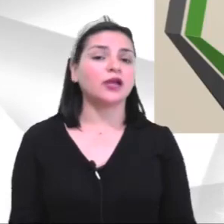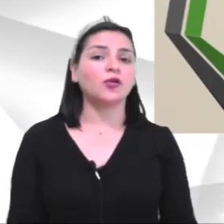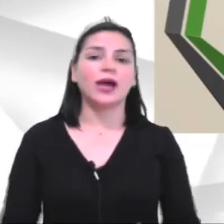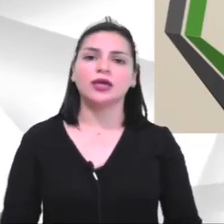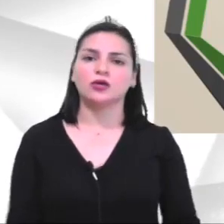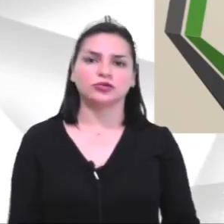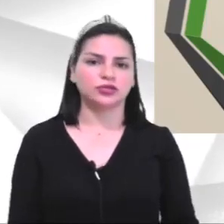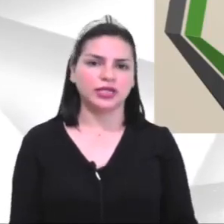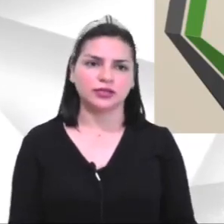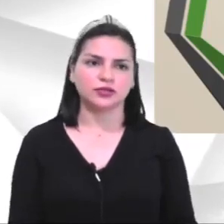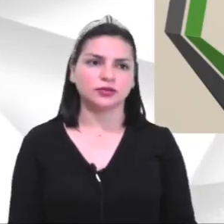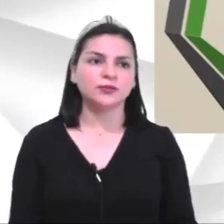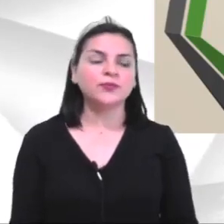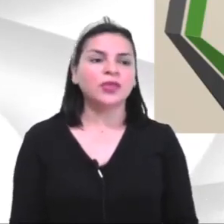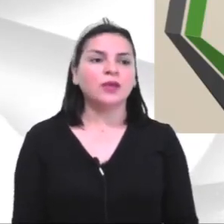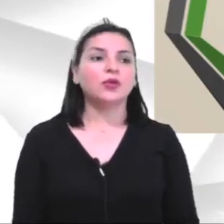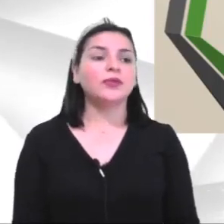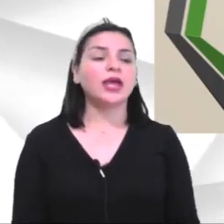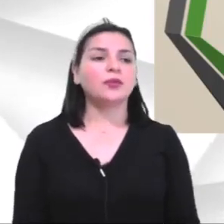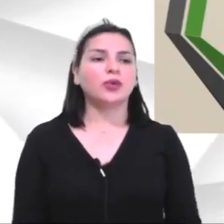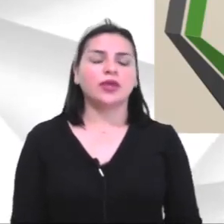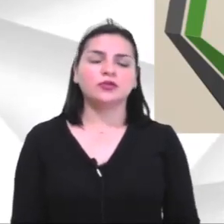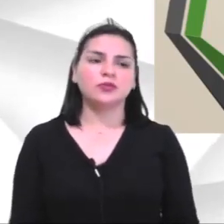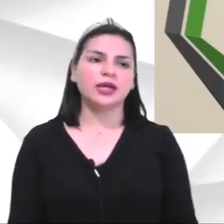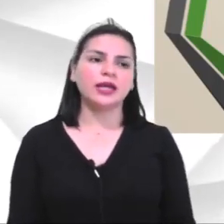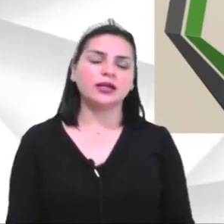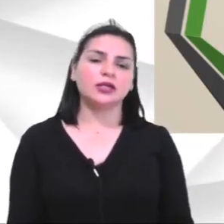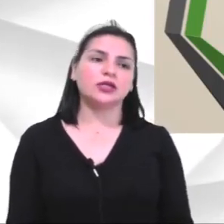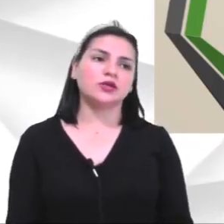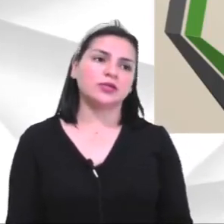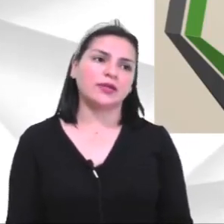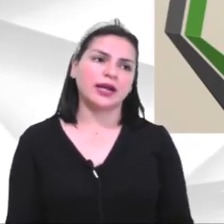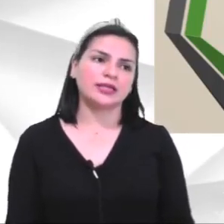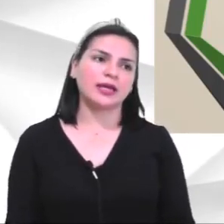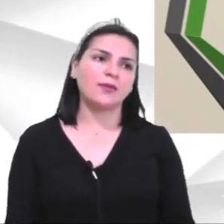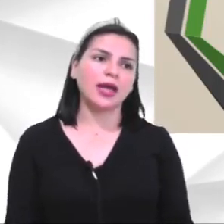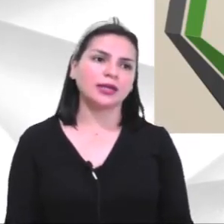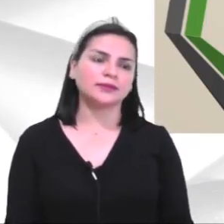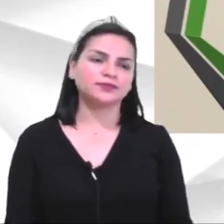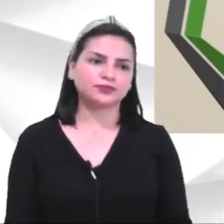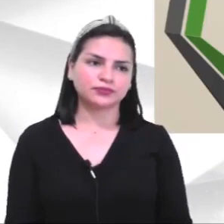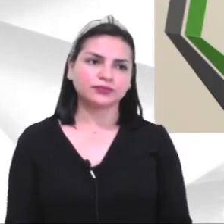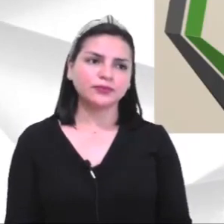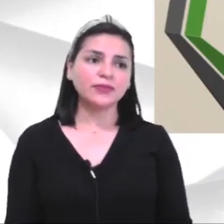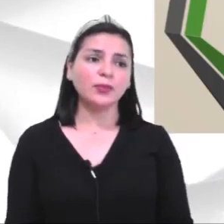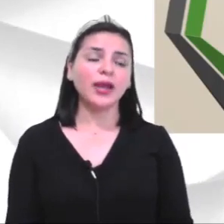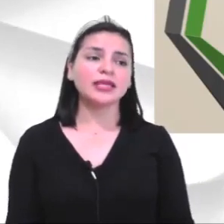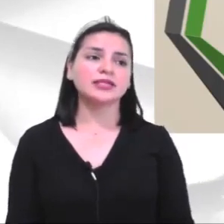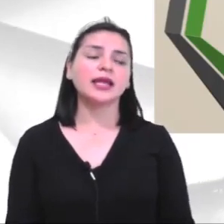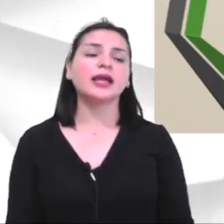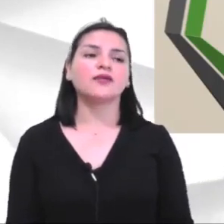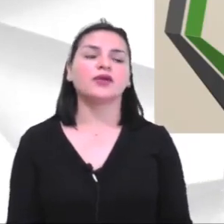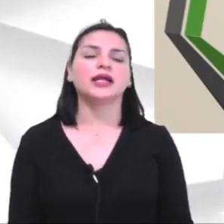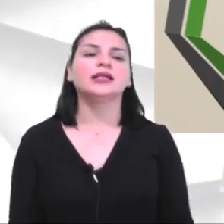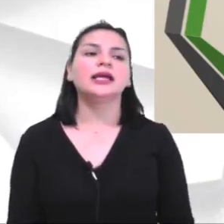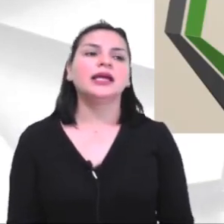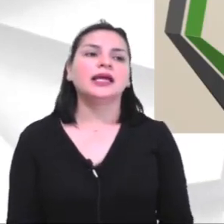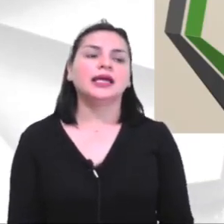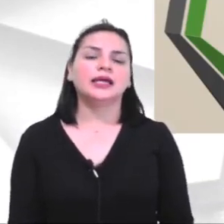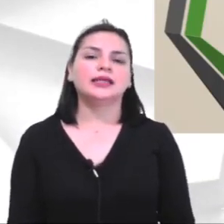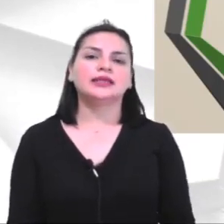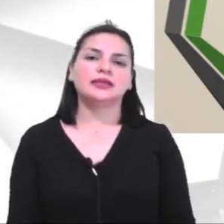deteriora. Ya no hay consensos. Muy bien, podemos ver y observar esa imagen. Pareciera que